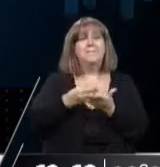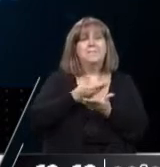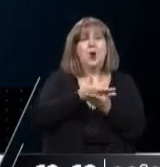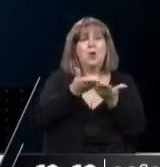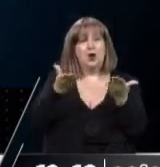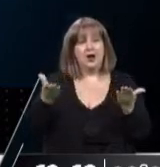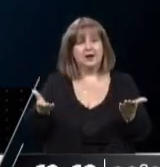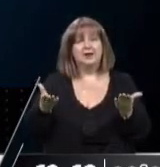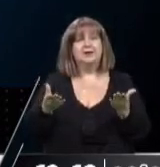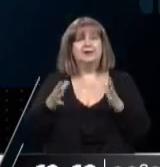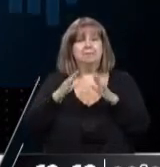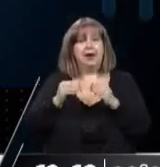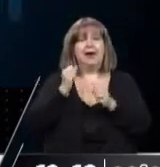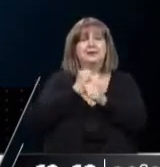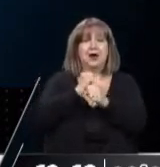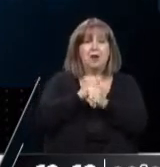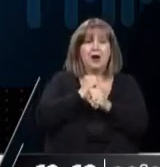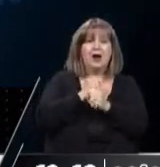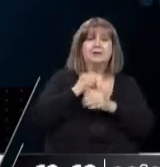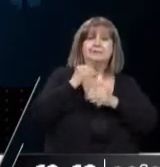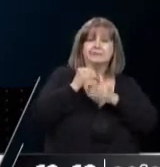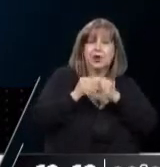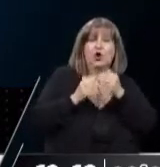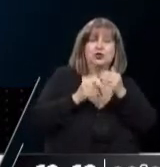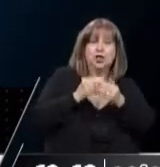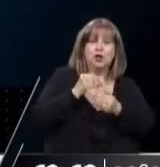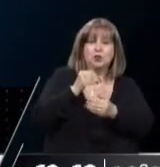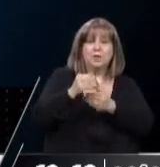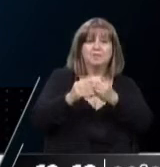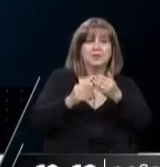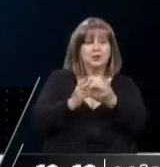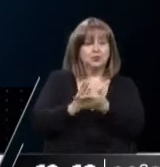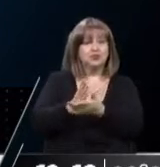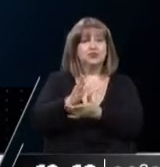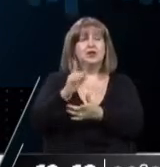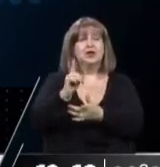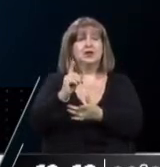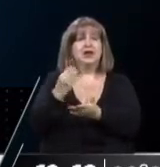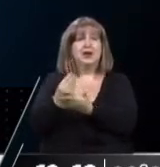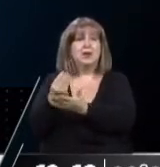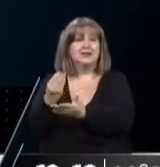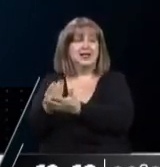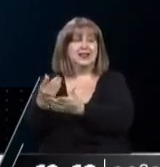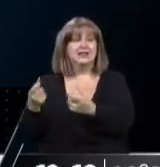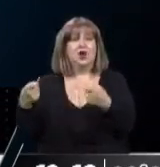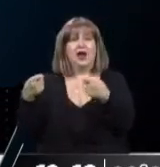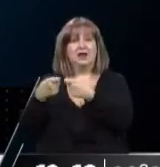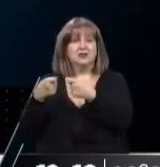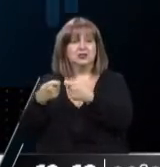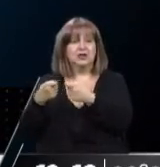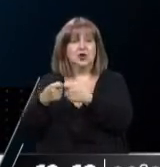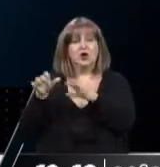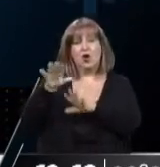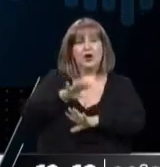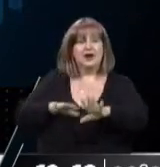institucional de trabajo sea continuo, con representación de las organizaciones sociales, y en